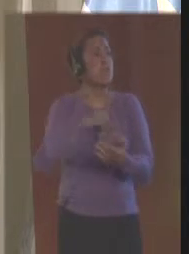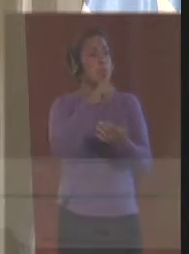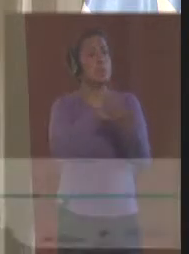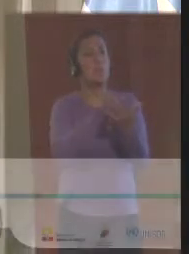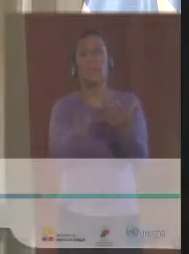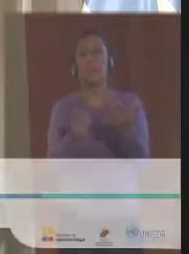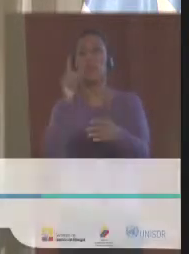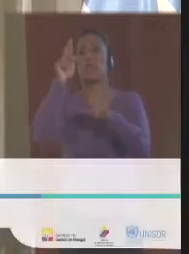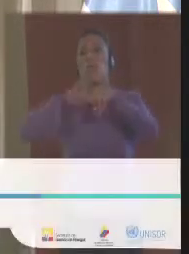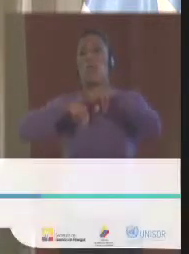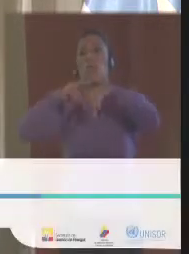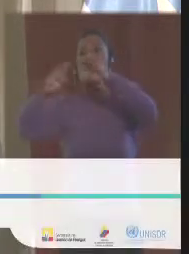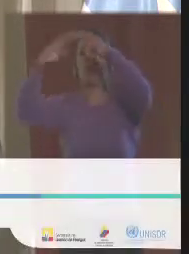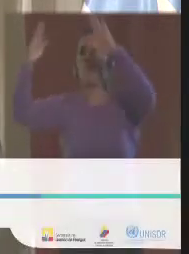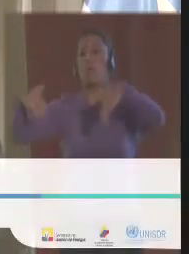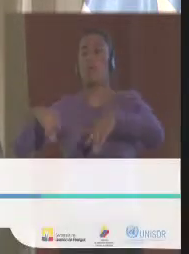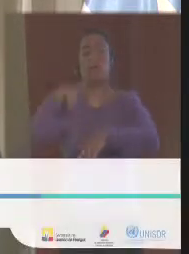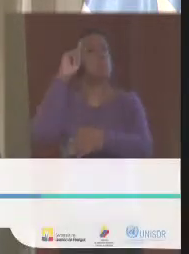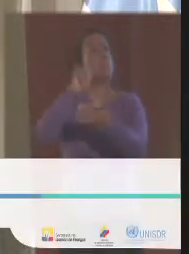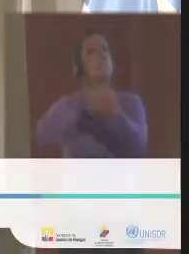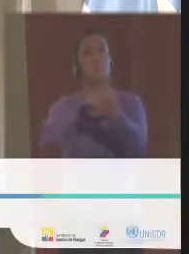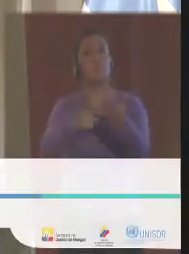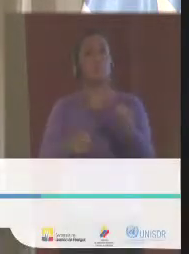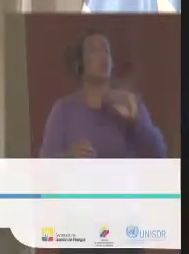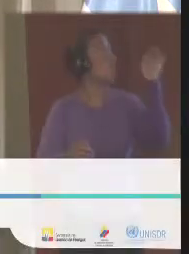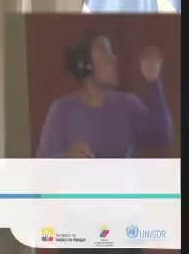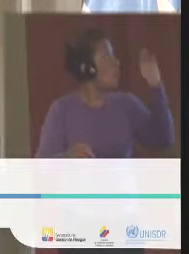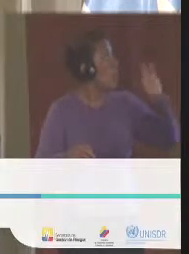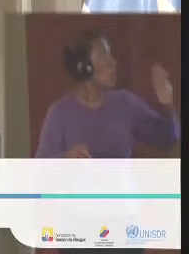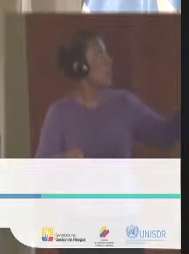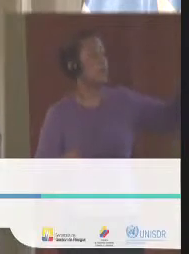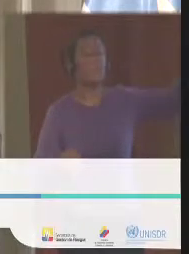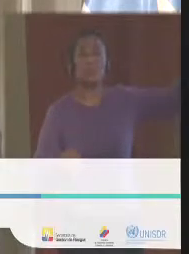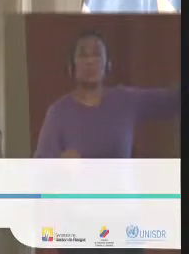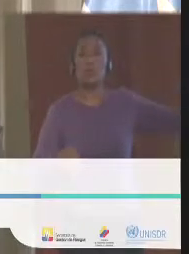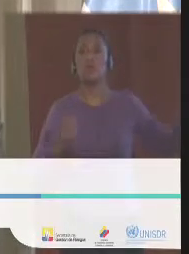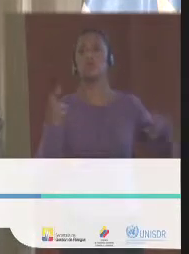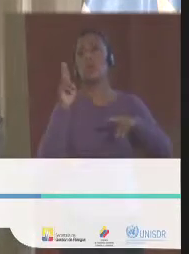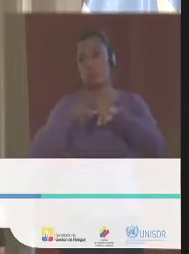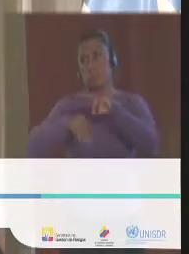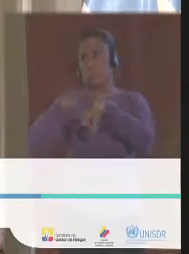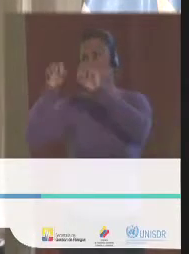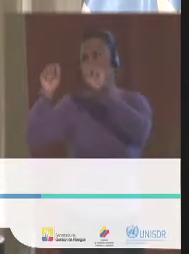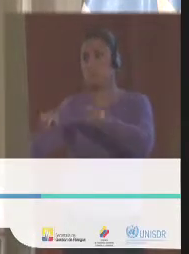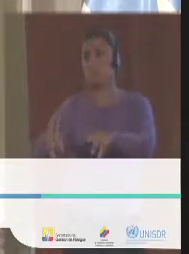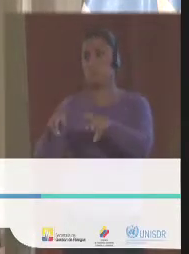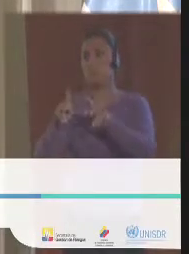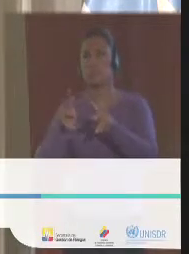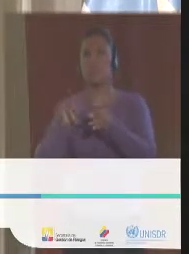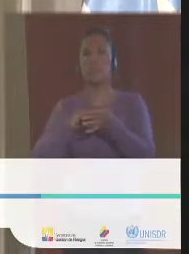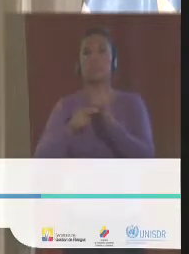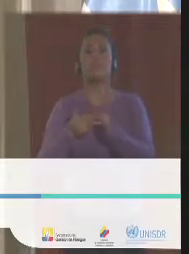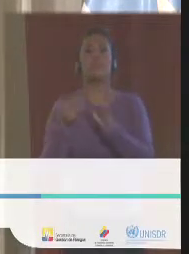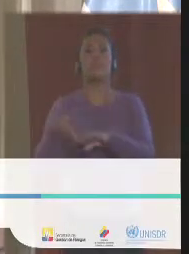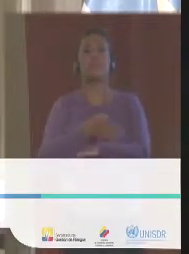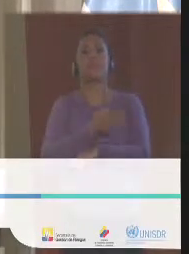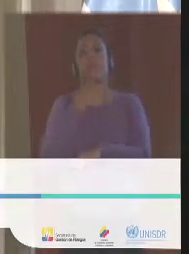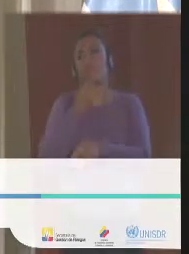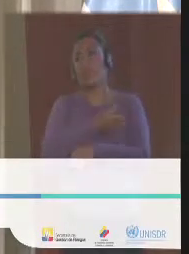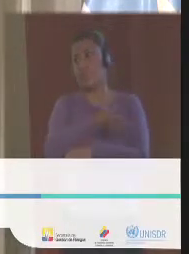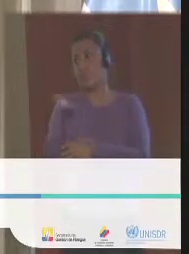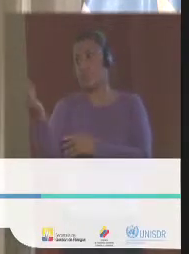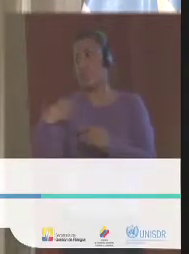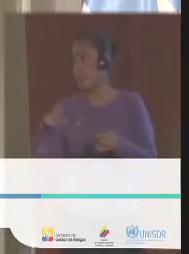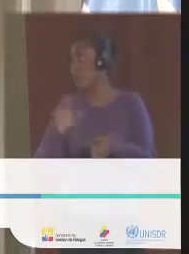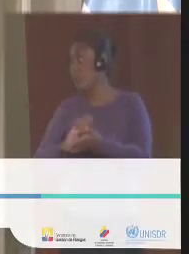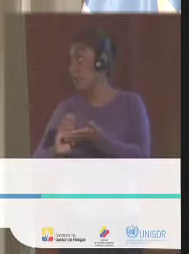permite construir, y en otras zonas en donde se permite, por ejemplo, desarrollar edificaciones. Yo creo que en términos generales, para no